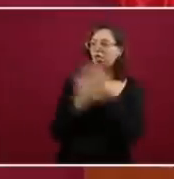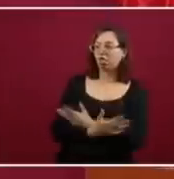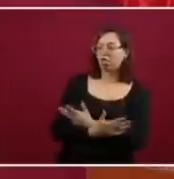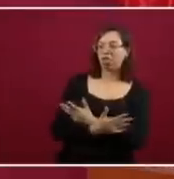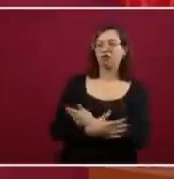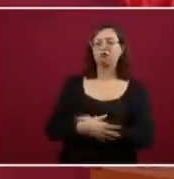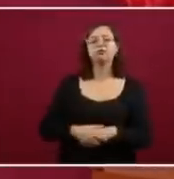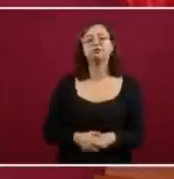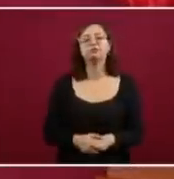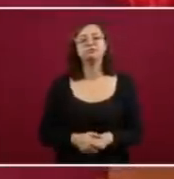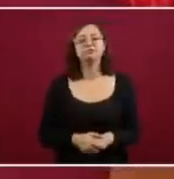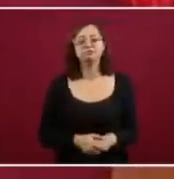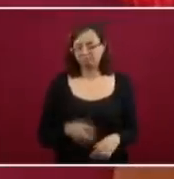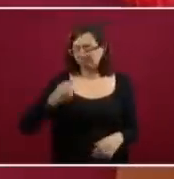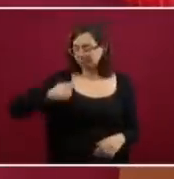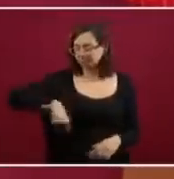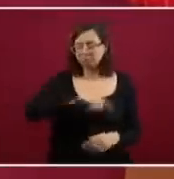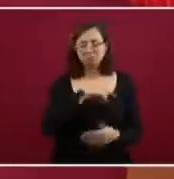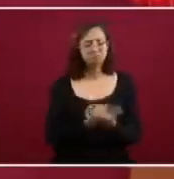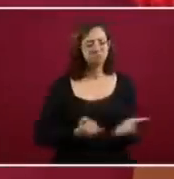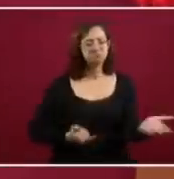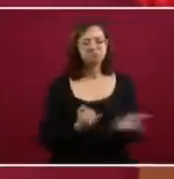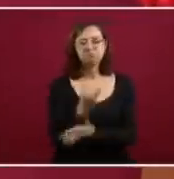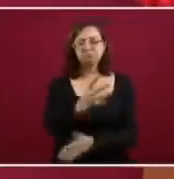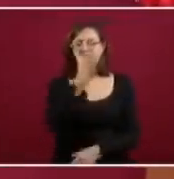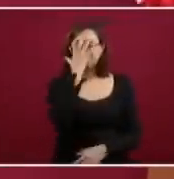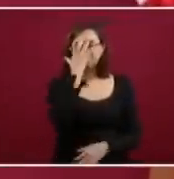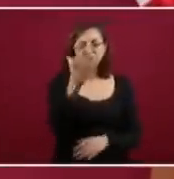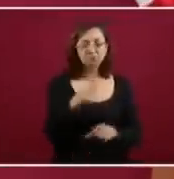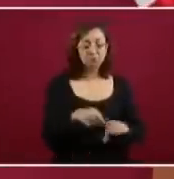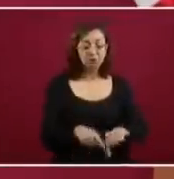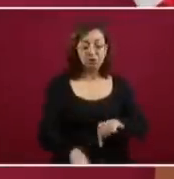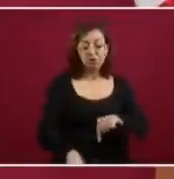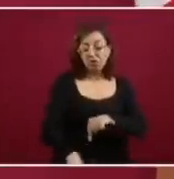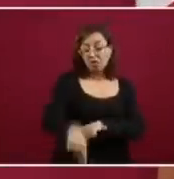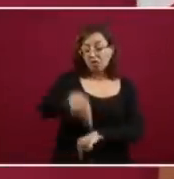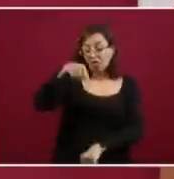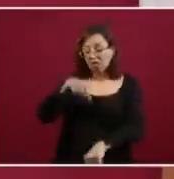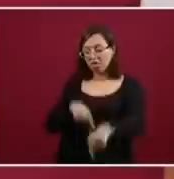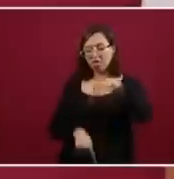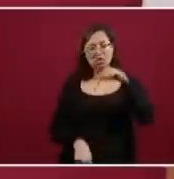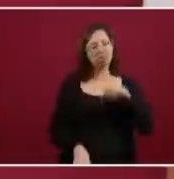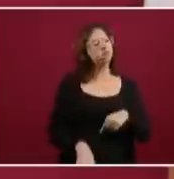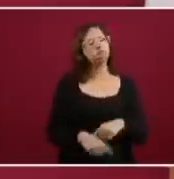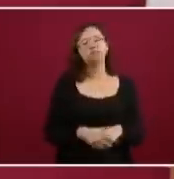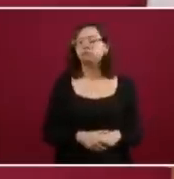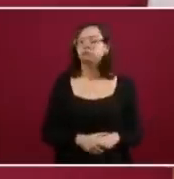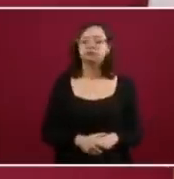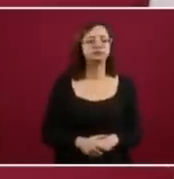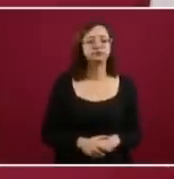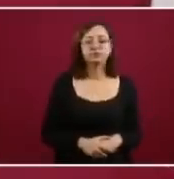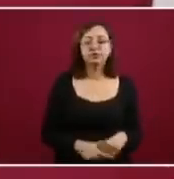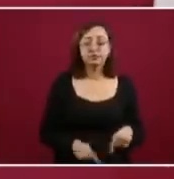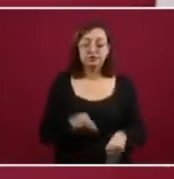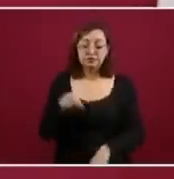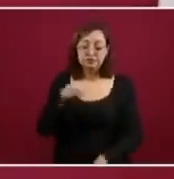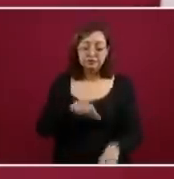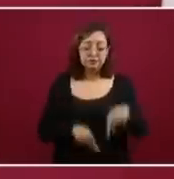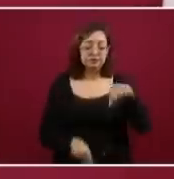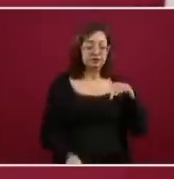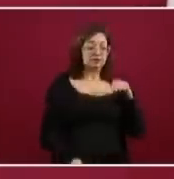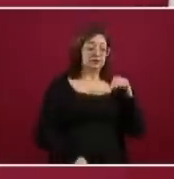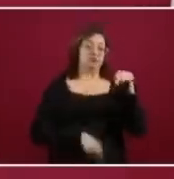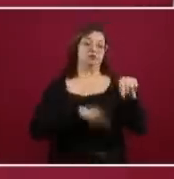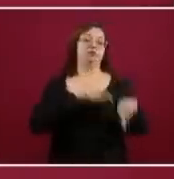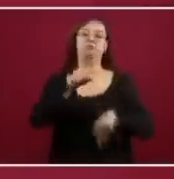y que no nos vamos a mover ni un paso atrás ni siquiera para tomar impulso